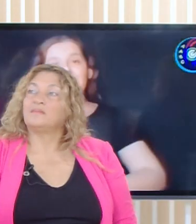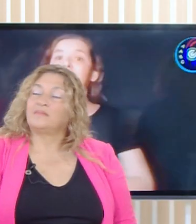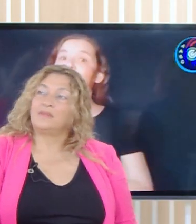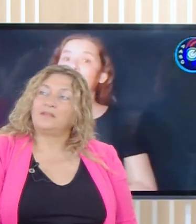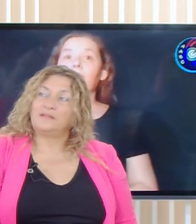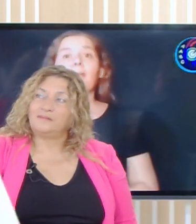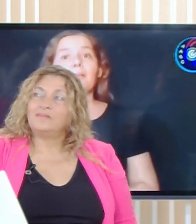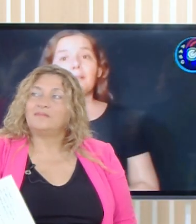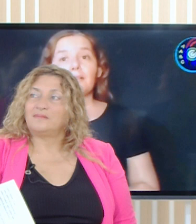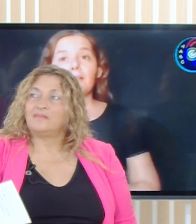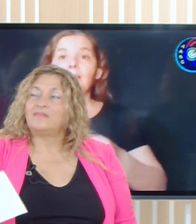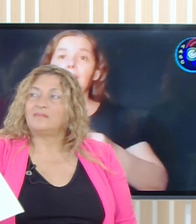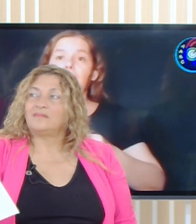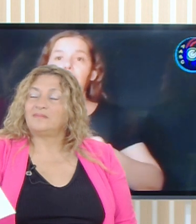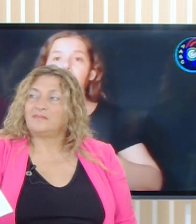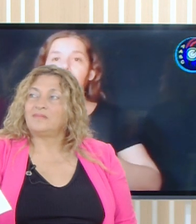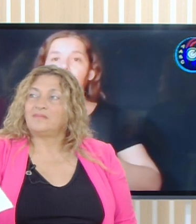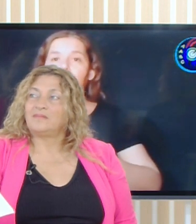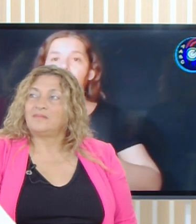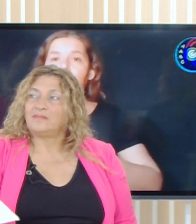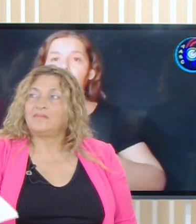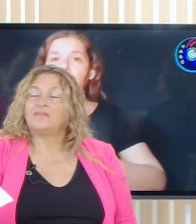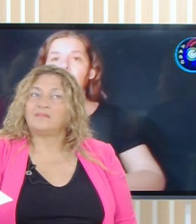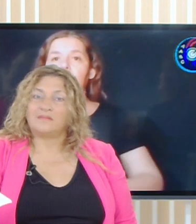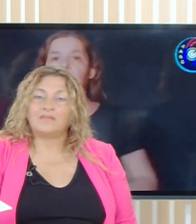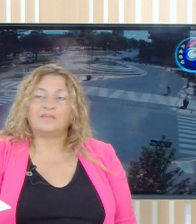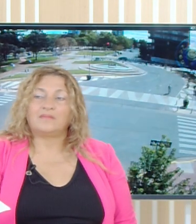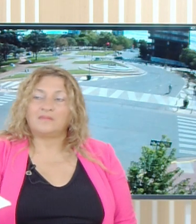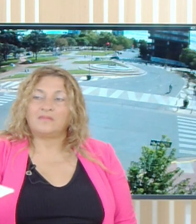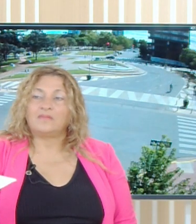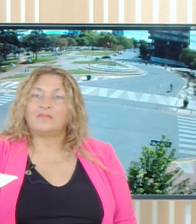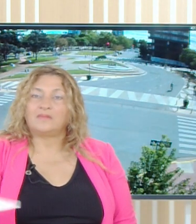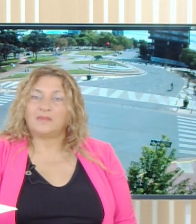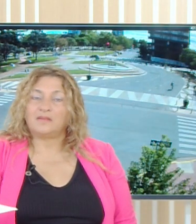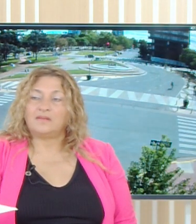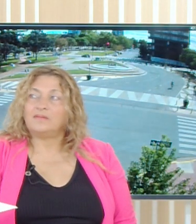contando, porque la verdad va a ser de muchísima importancia este evento del 3 de mayo.